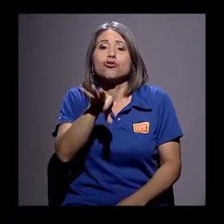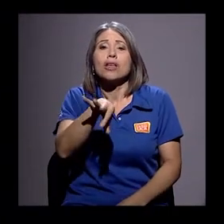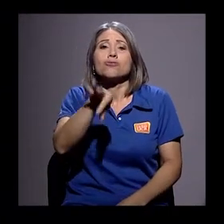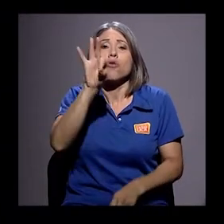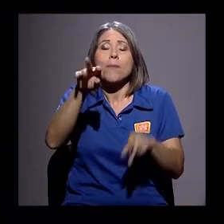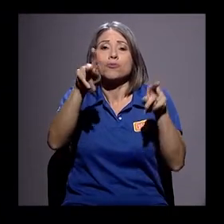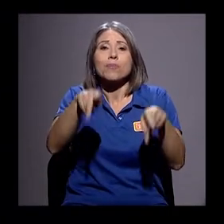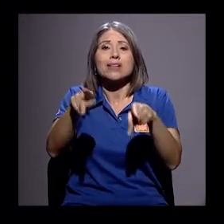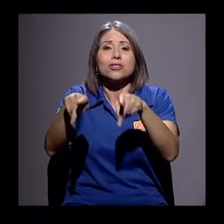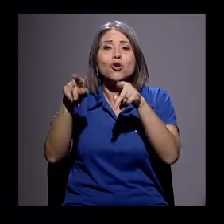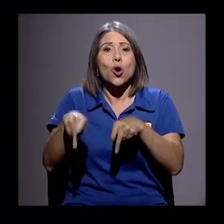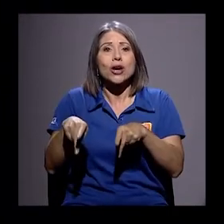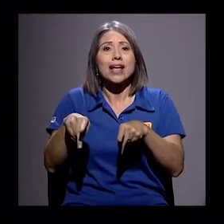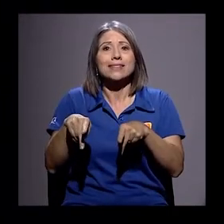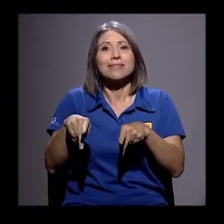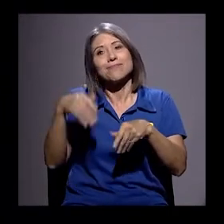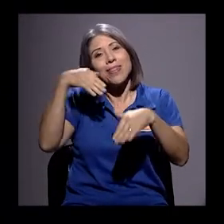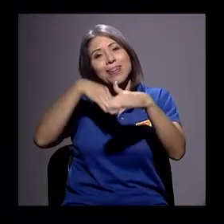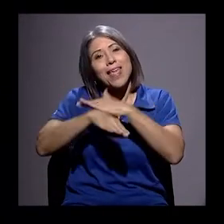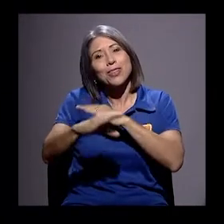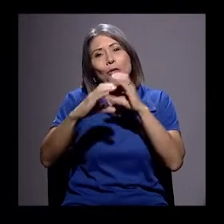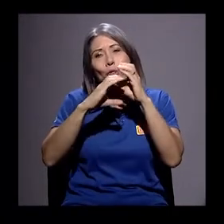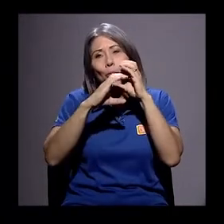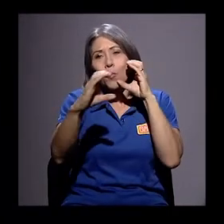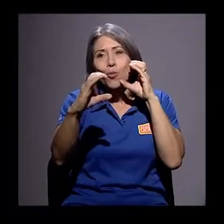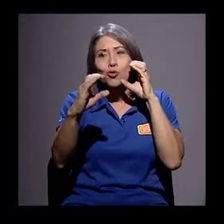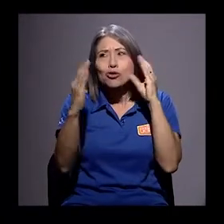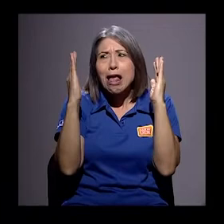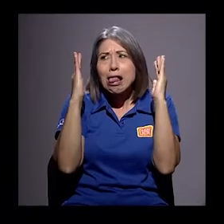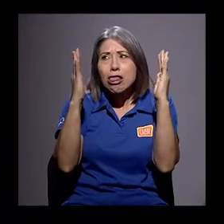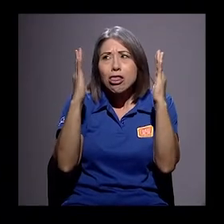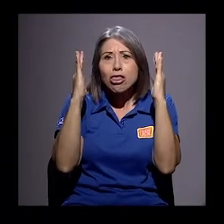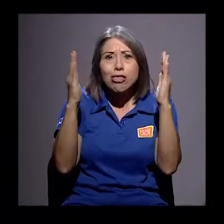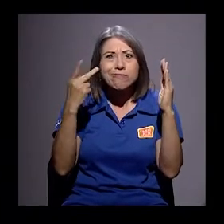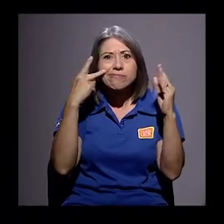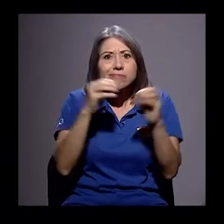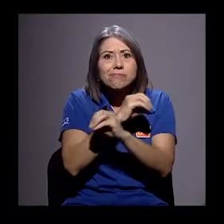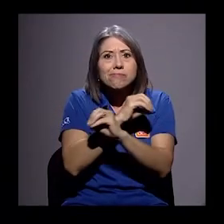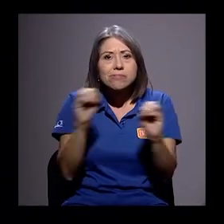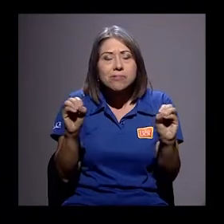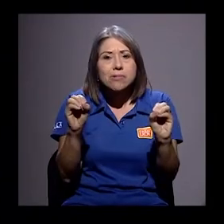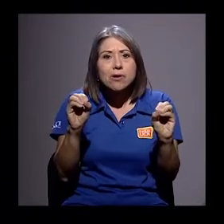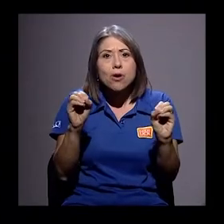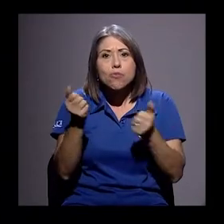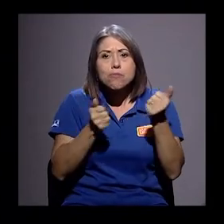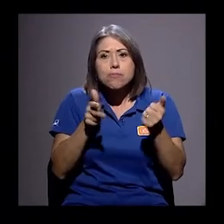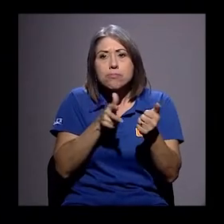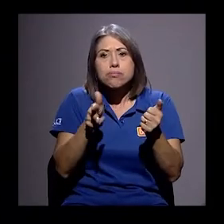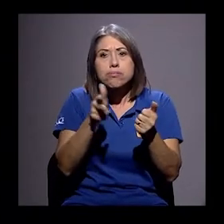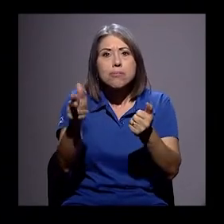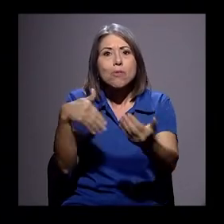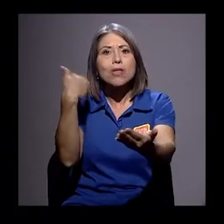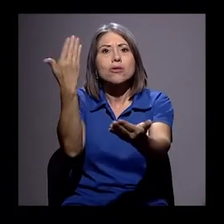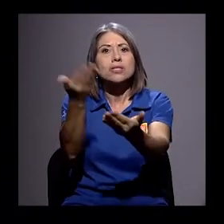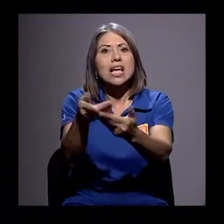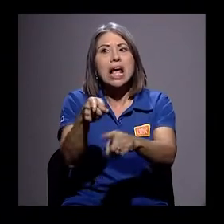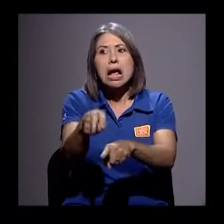que van casualmente en autobús polarizado como si fuera una limosina y cuando llegan a su destino nunca